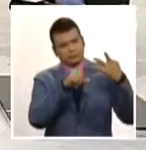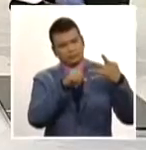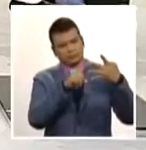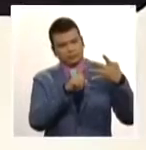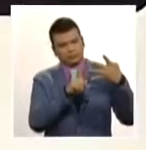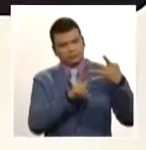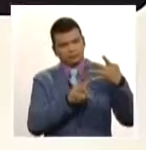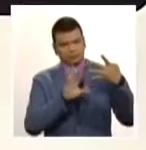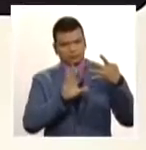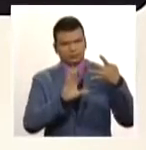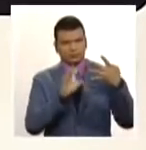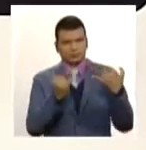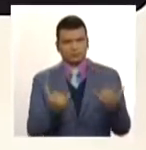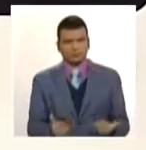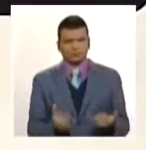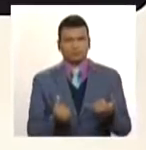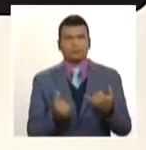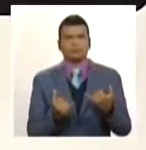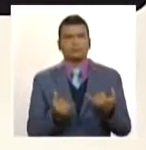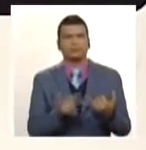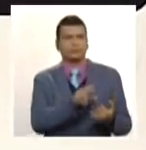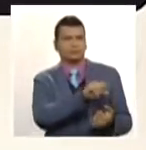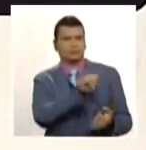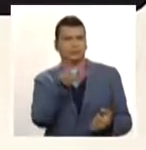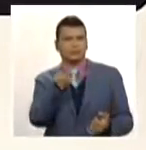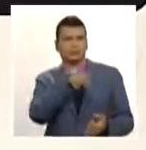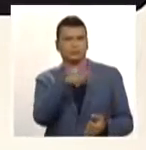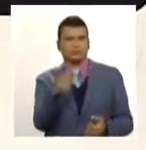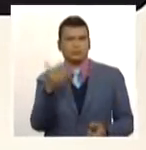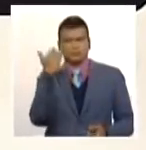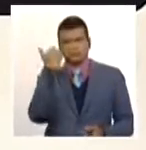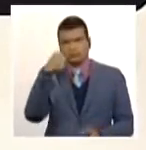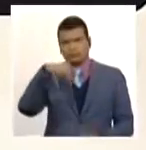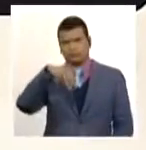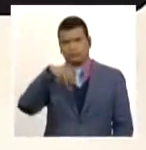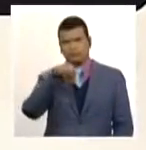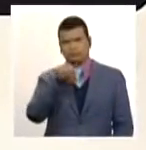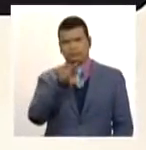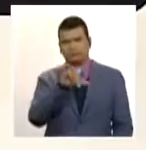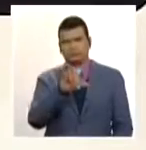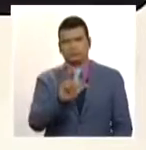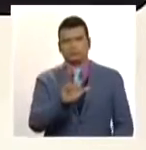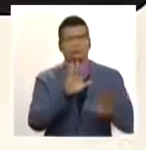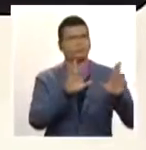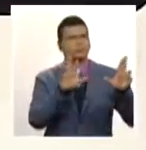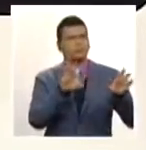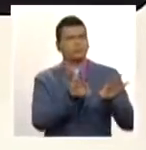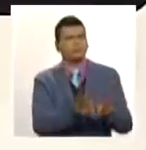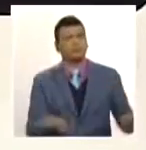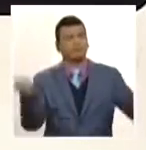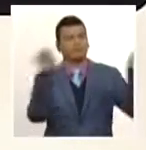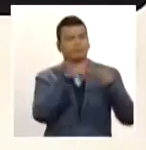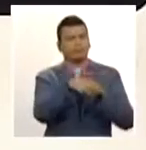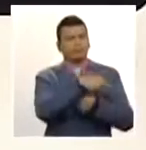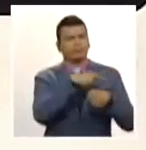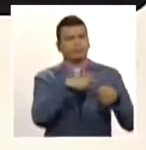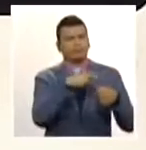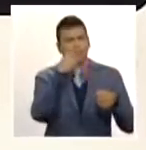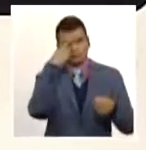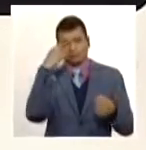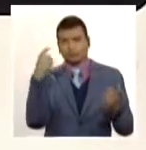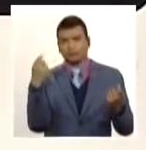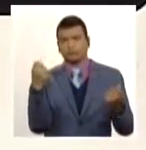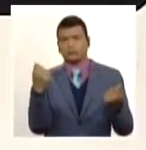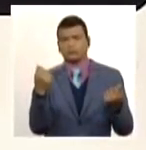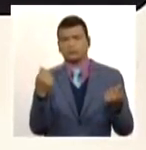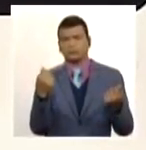otros escenarios porque también queremos saber, María Fernanda, sobre un punto muy importante para las diferentes regiones del país y son las famosas regalías.